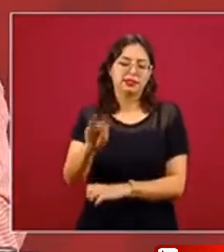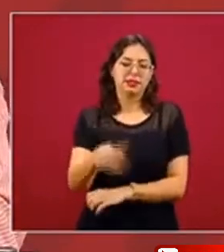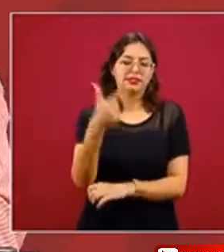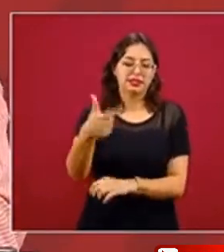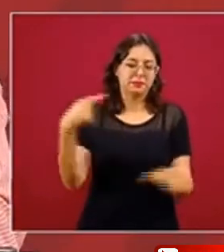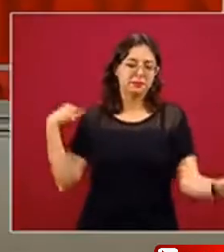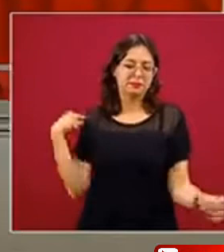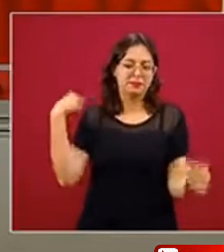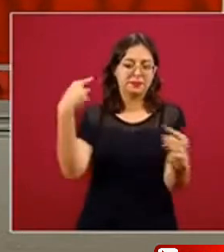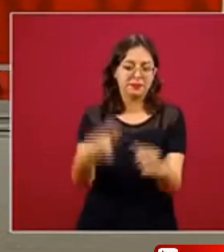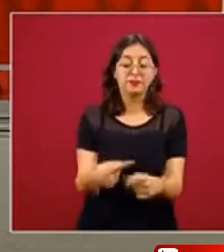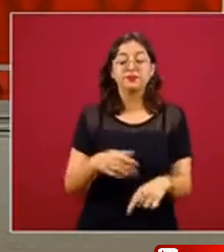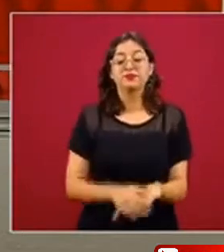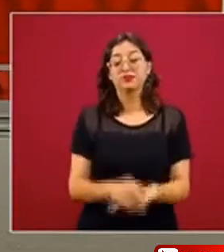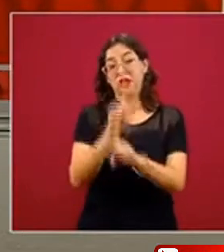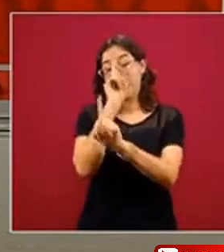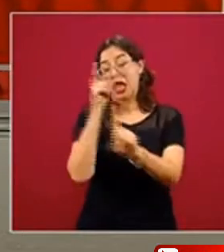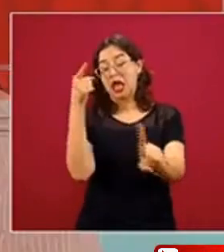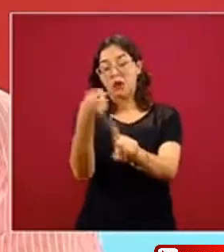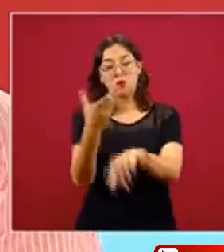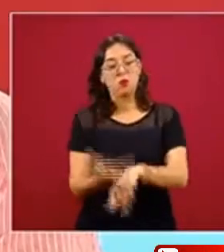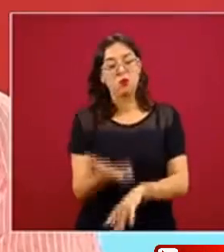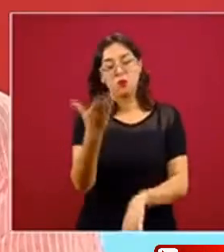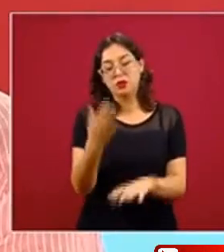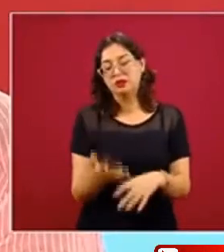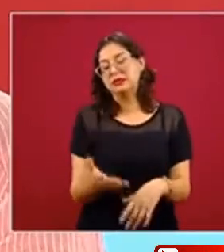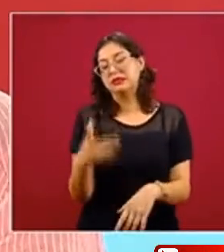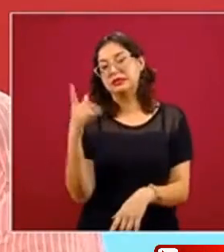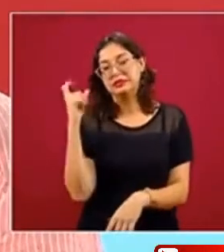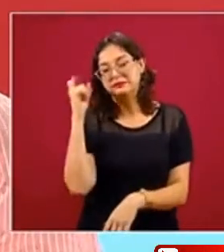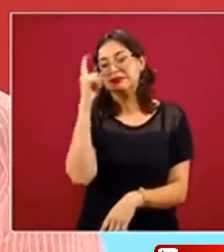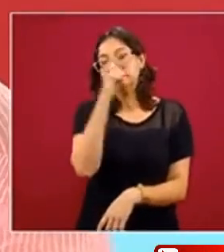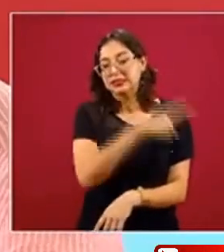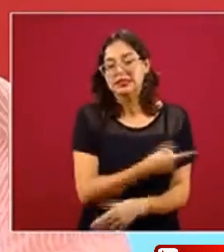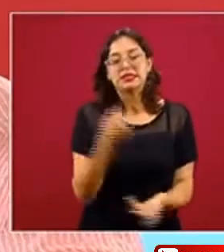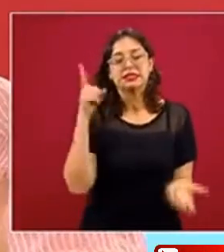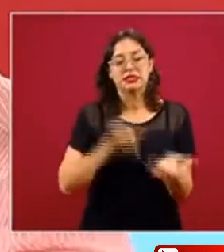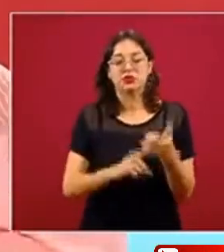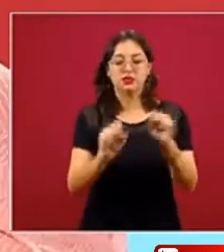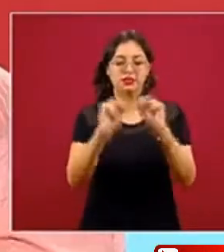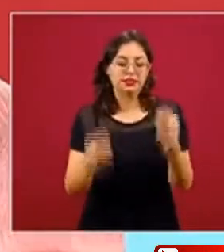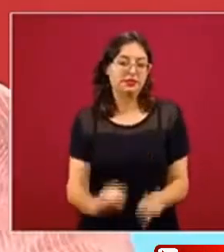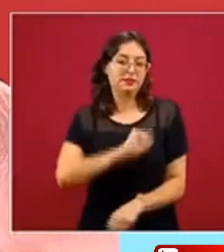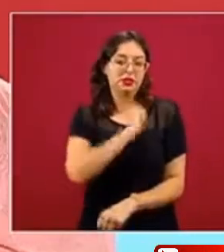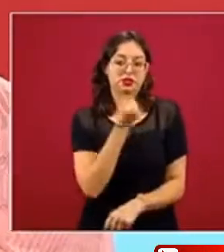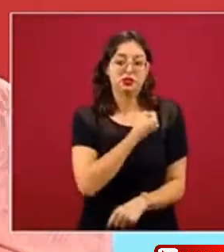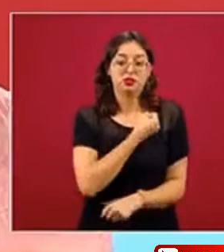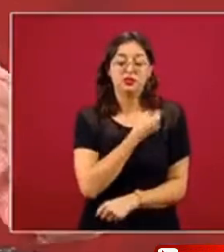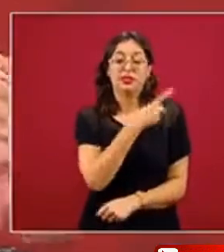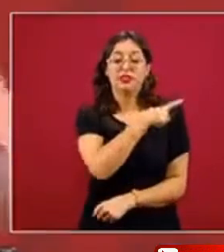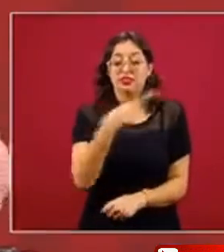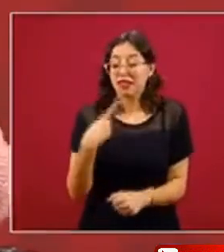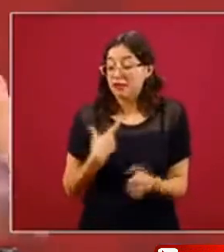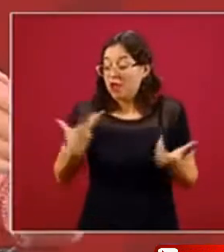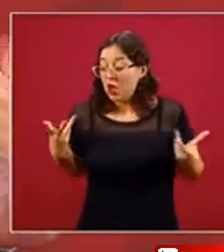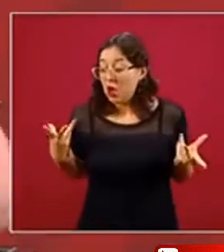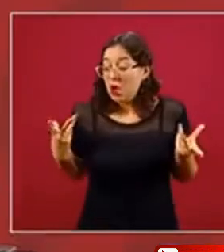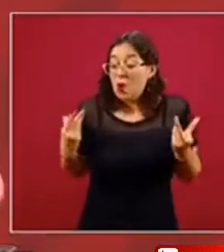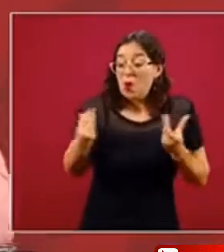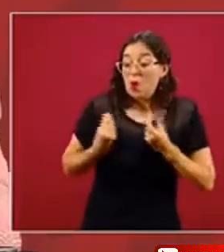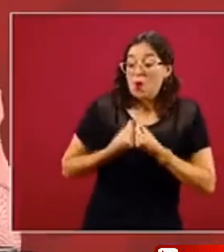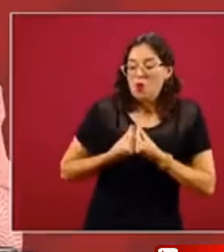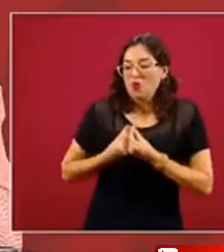1997. Y un reto muy importante que tiene todo nuestro sistema de salud es que exista colaboración entre